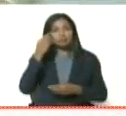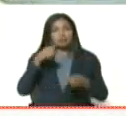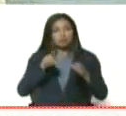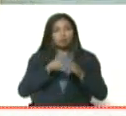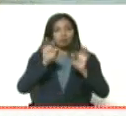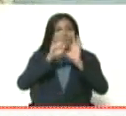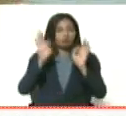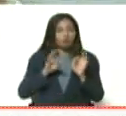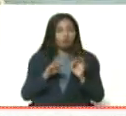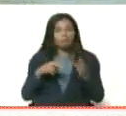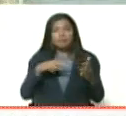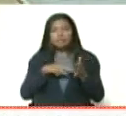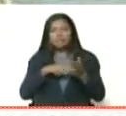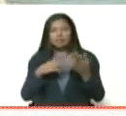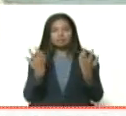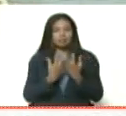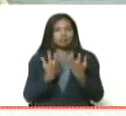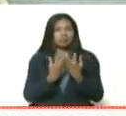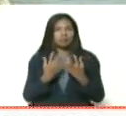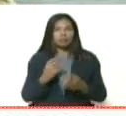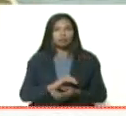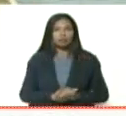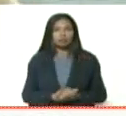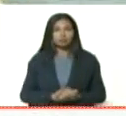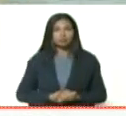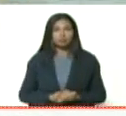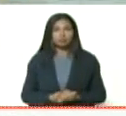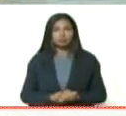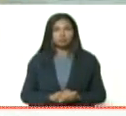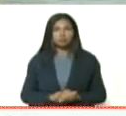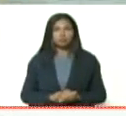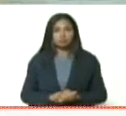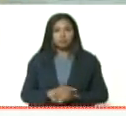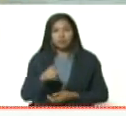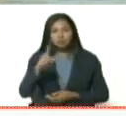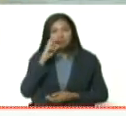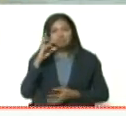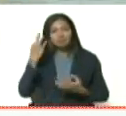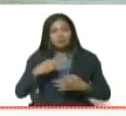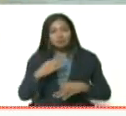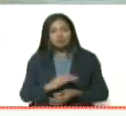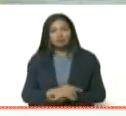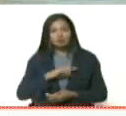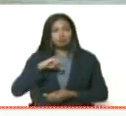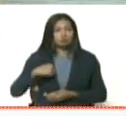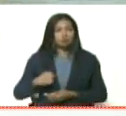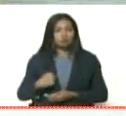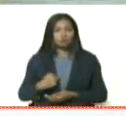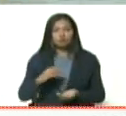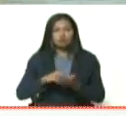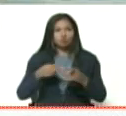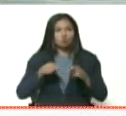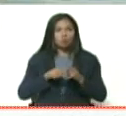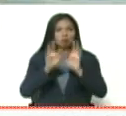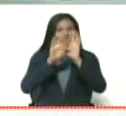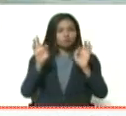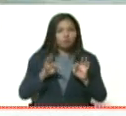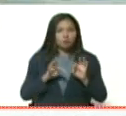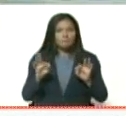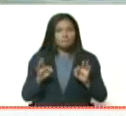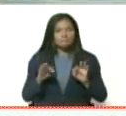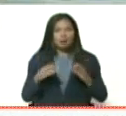Hussein, de Irak o de la guerra. Más allá. Fue una realidad. A nosotros nos están aplicando un modelo